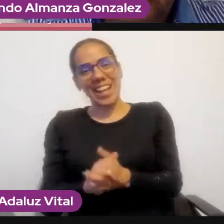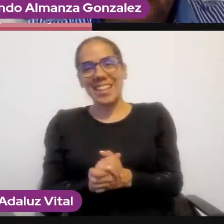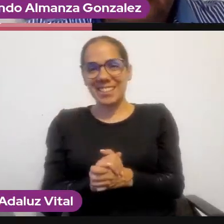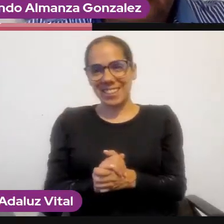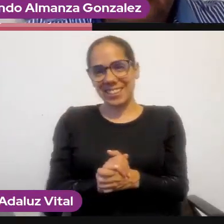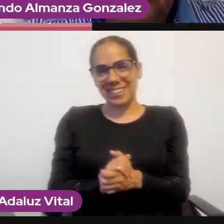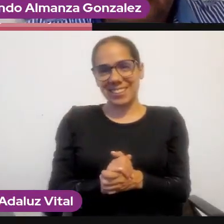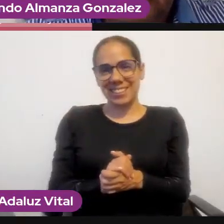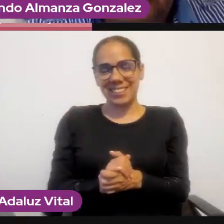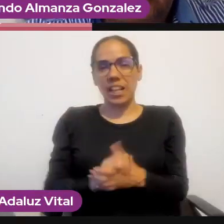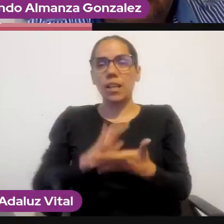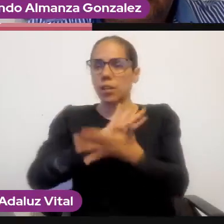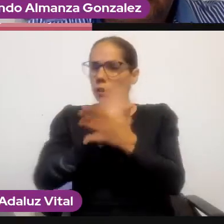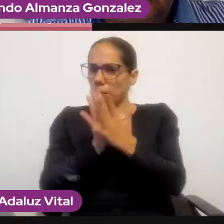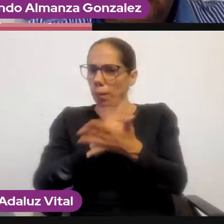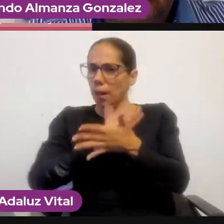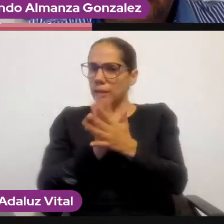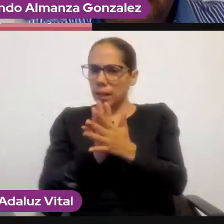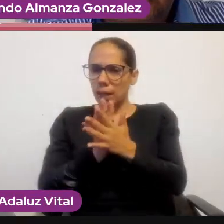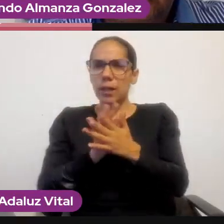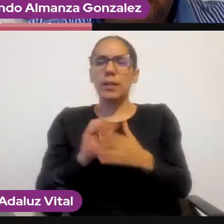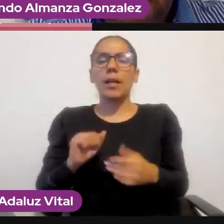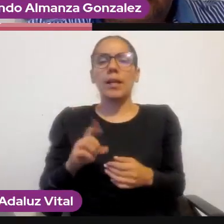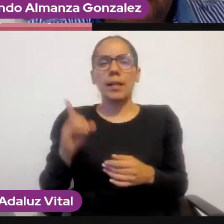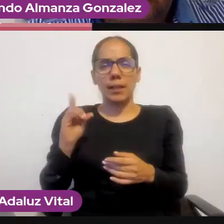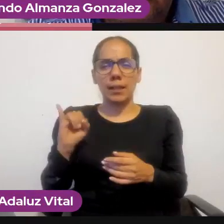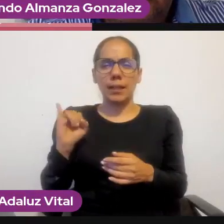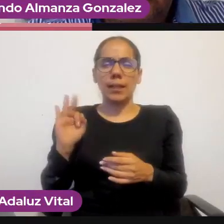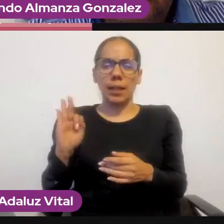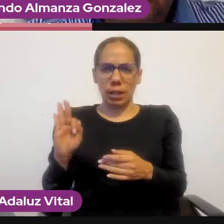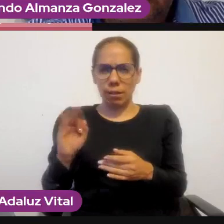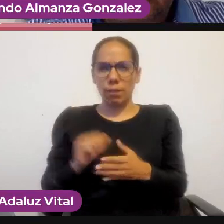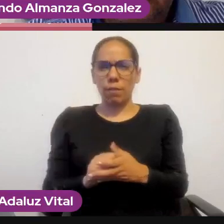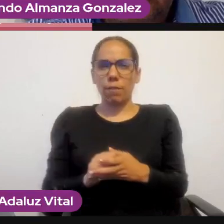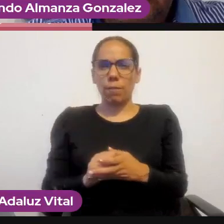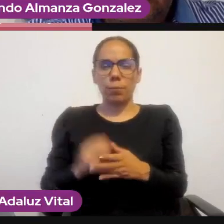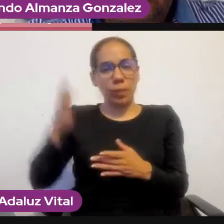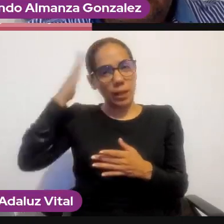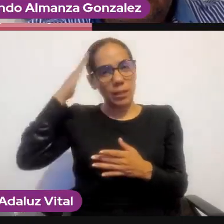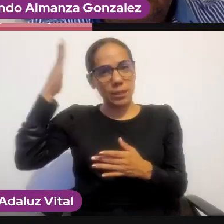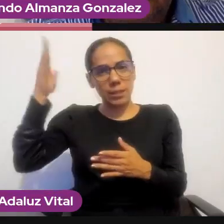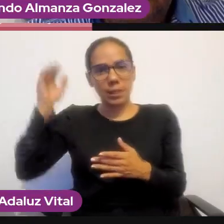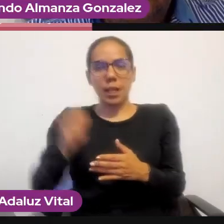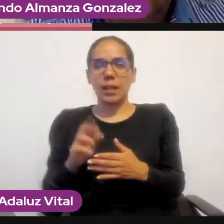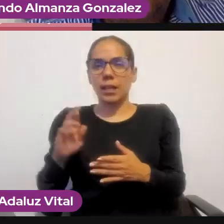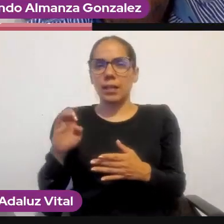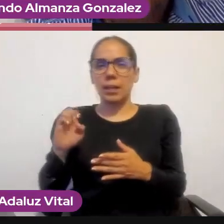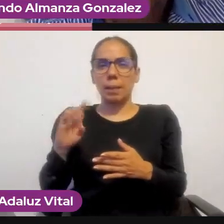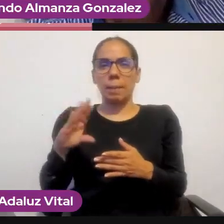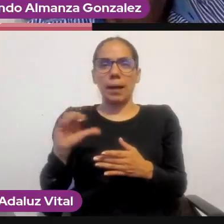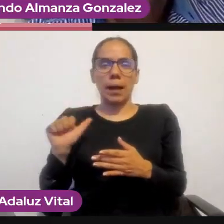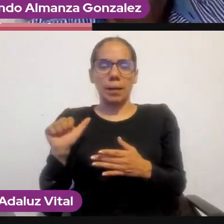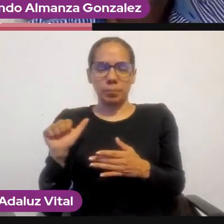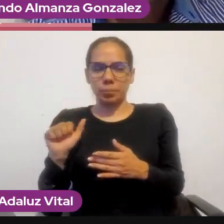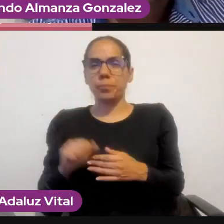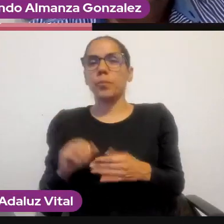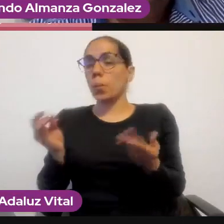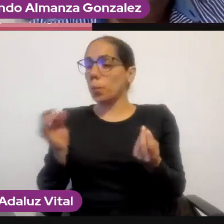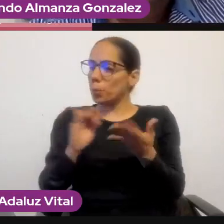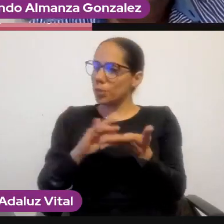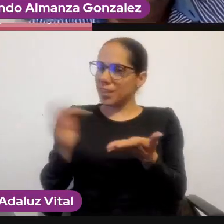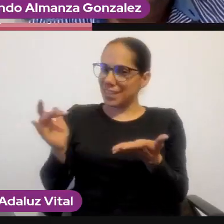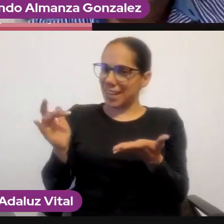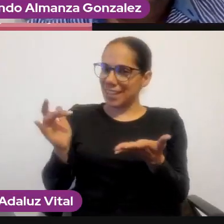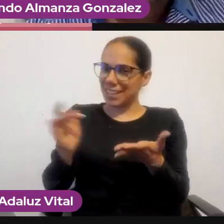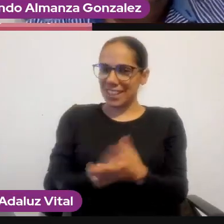de la Academia de Lengua de Señas Mexicanas del DIF. Licenciada Rebeca Olivia Sánchez Sandín, directora general de la Ciudad de México. Gracias una